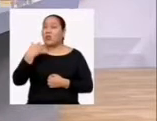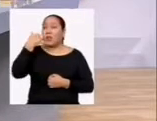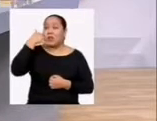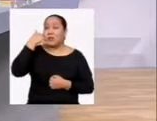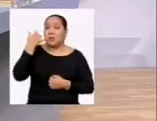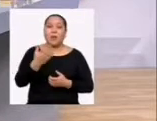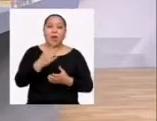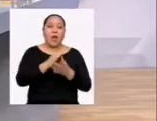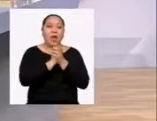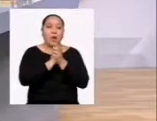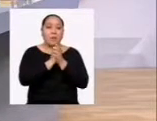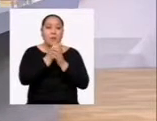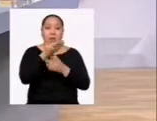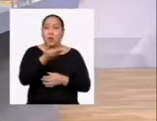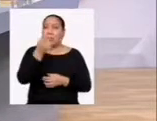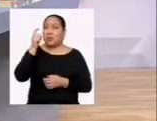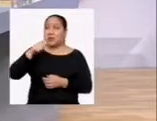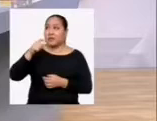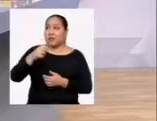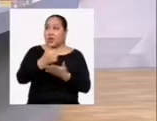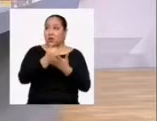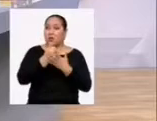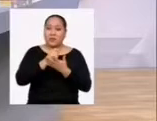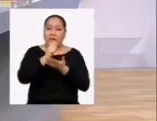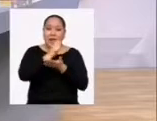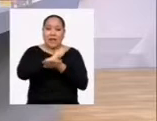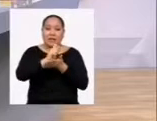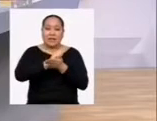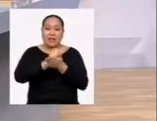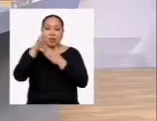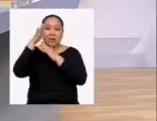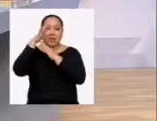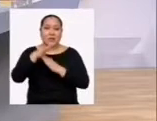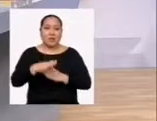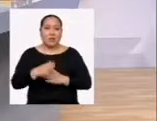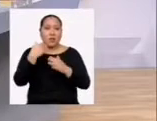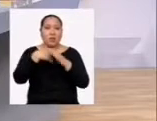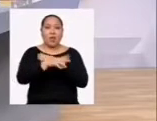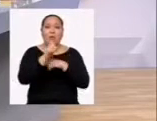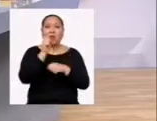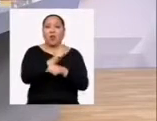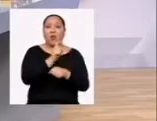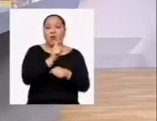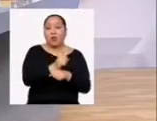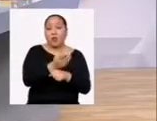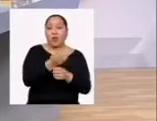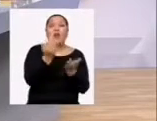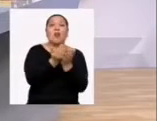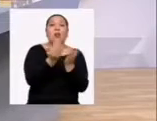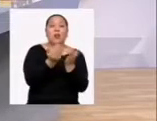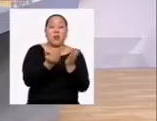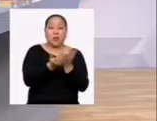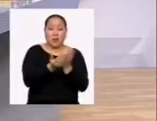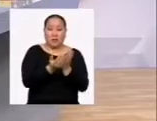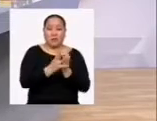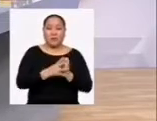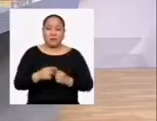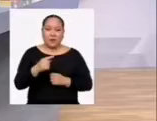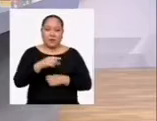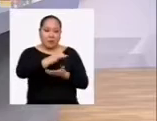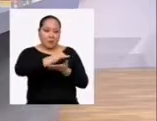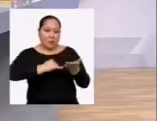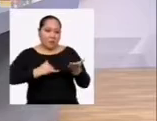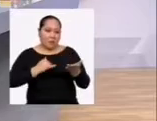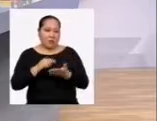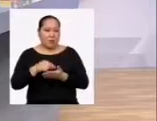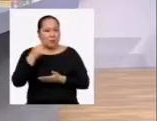porque mi amigo necesita ayuda. Está escribiendo sobre discriminación en la escuela y me ha mandado su borrador. Creo que es un